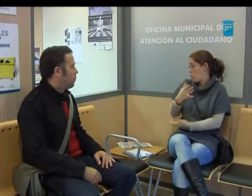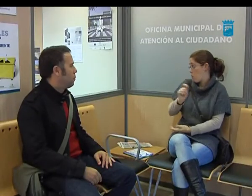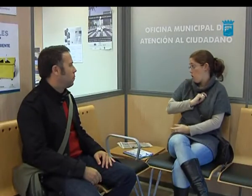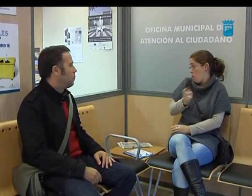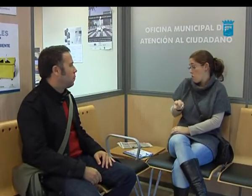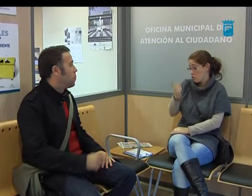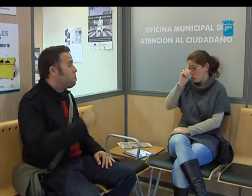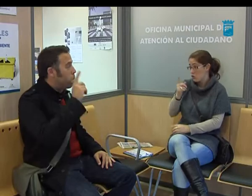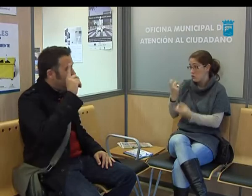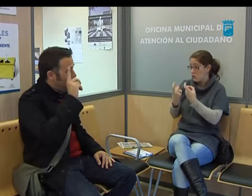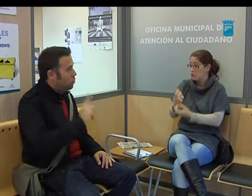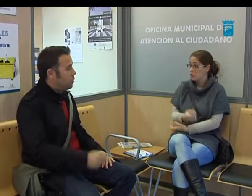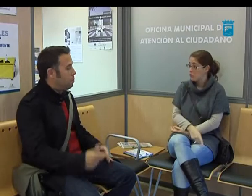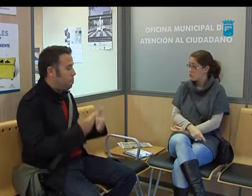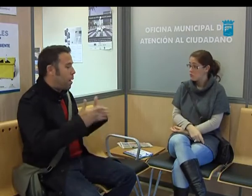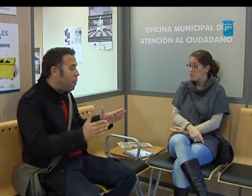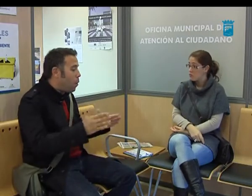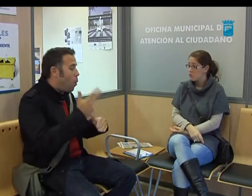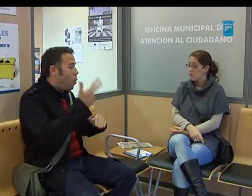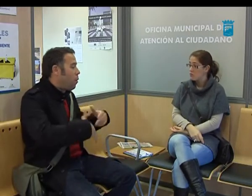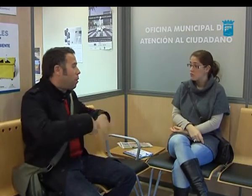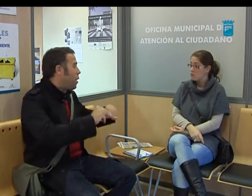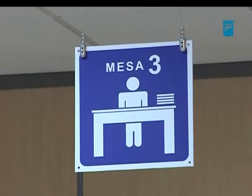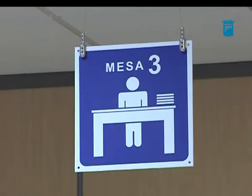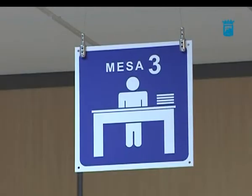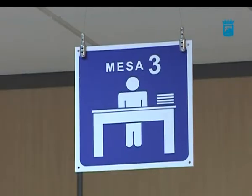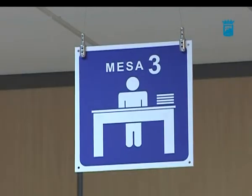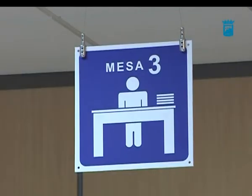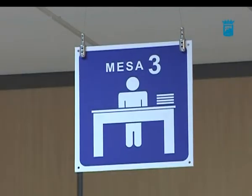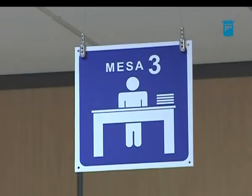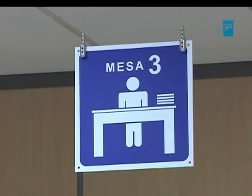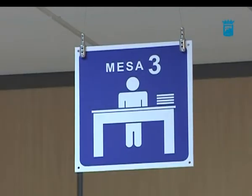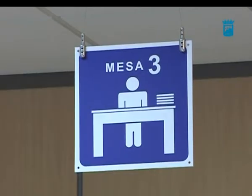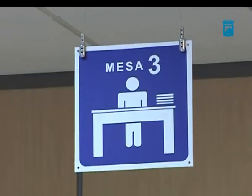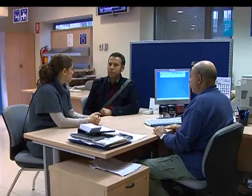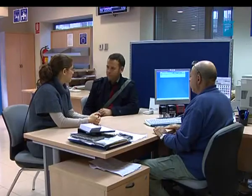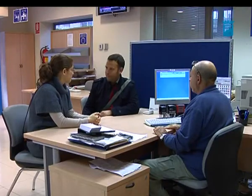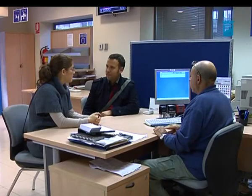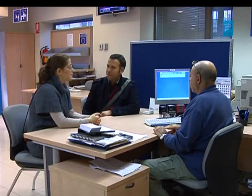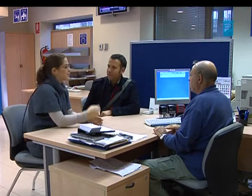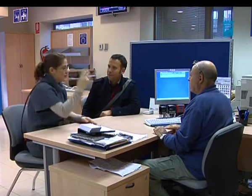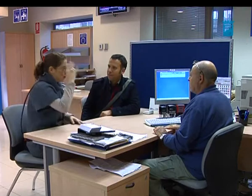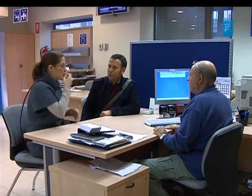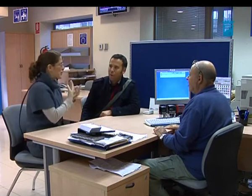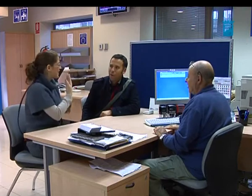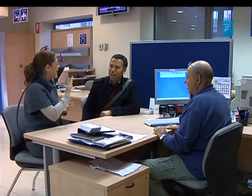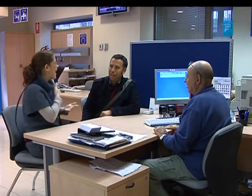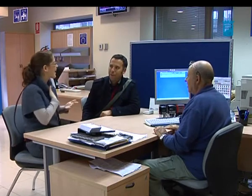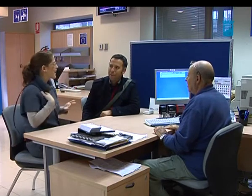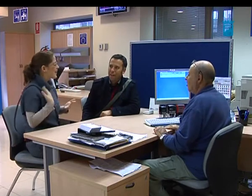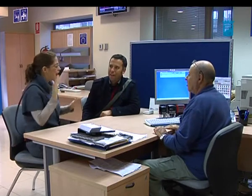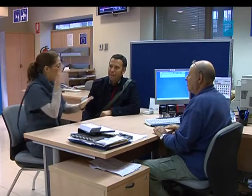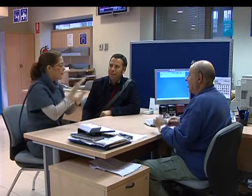la gestión municipal como podría ser cualquier intérprete de otro idioma, de inglés o de francés o de lo que fuese. La dinámica son